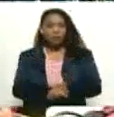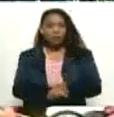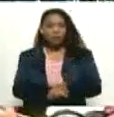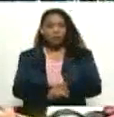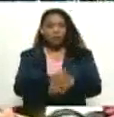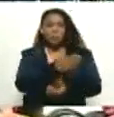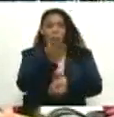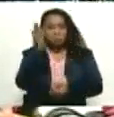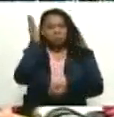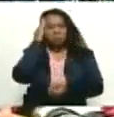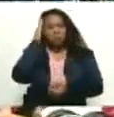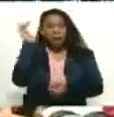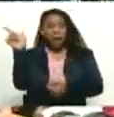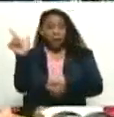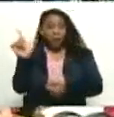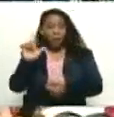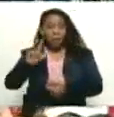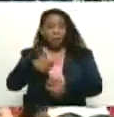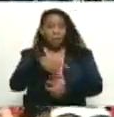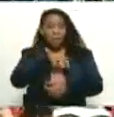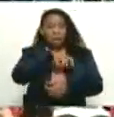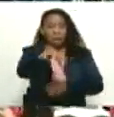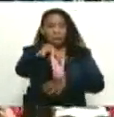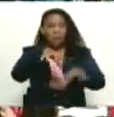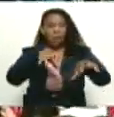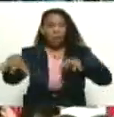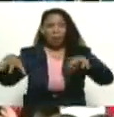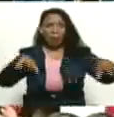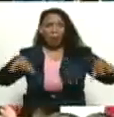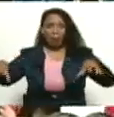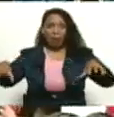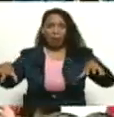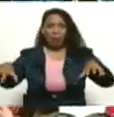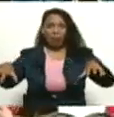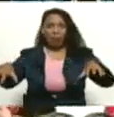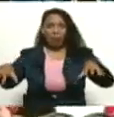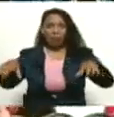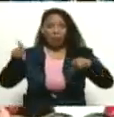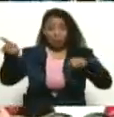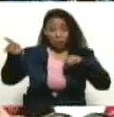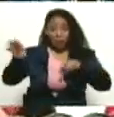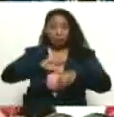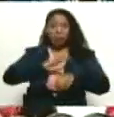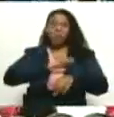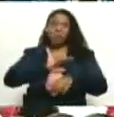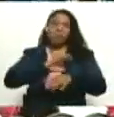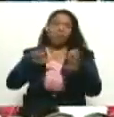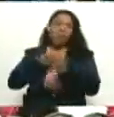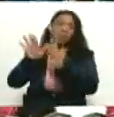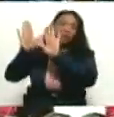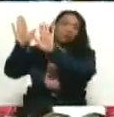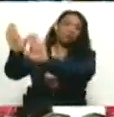ustedes saben que ellos están divididos en 1000 pedazos. Ese es el problema de ellos, en verdad. El chavismo debe estar